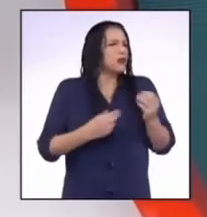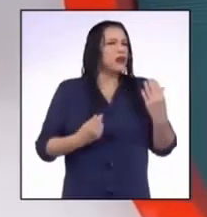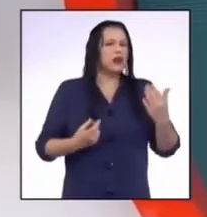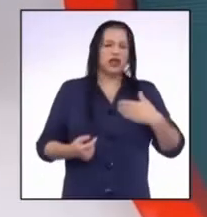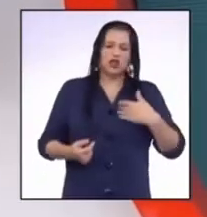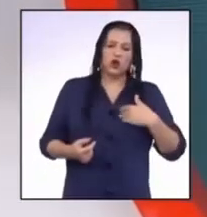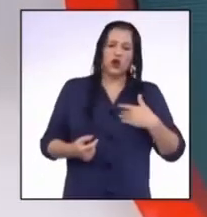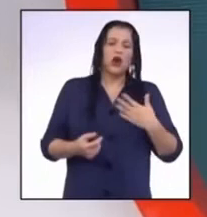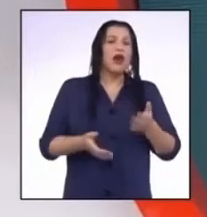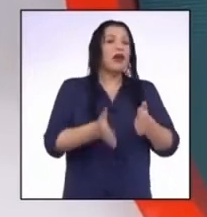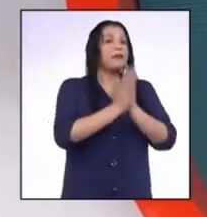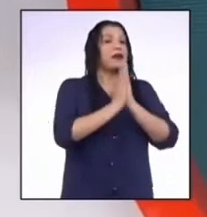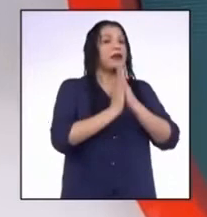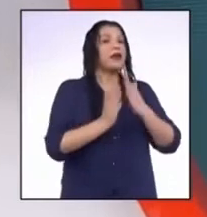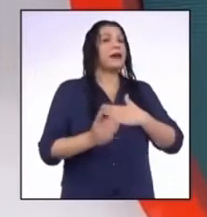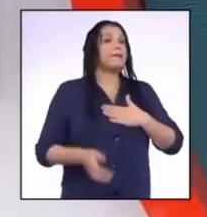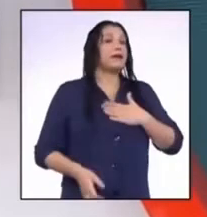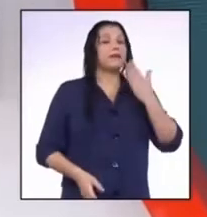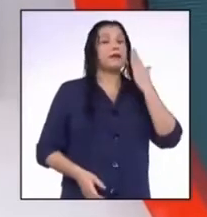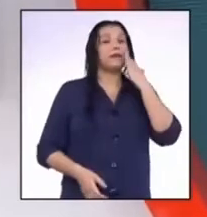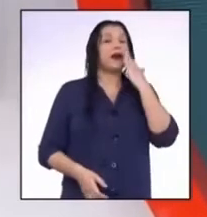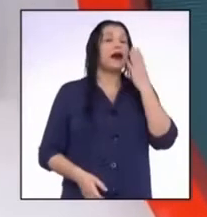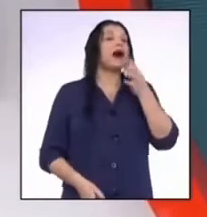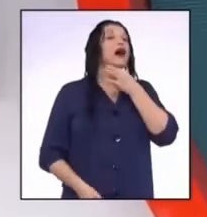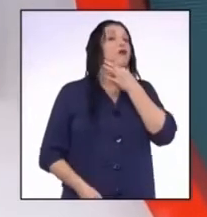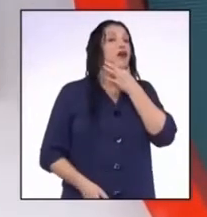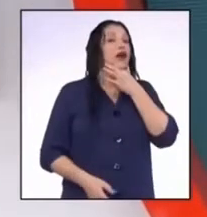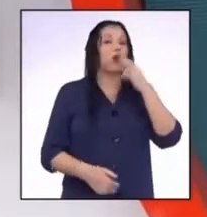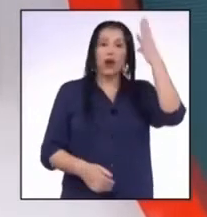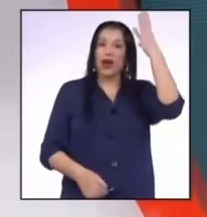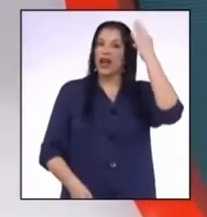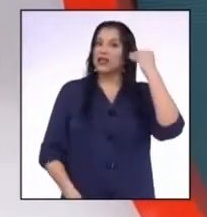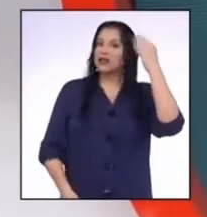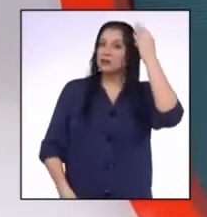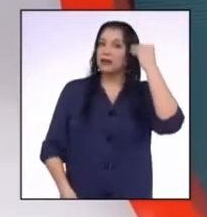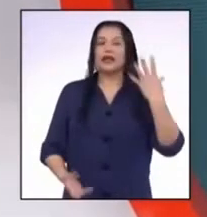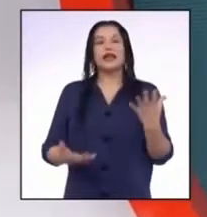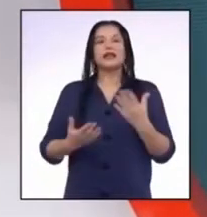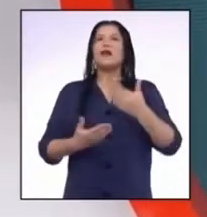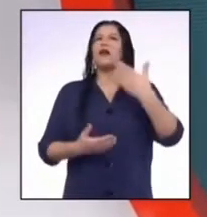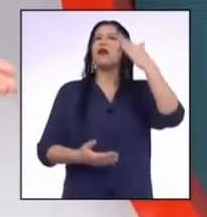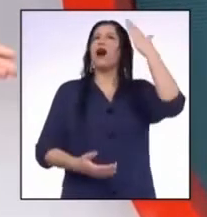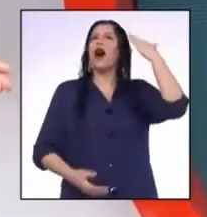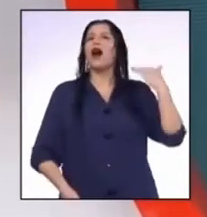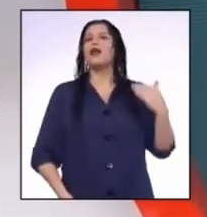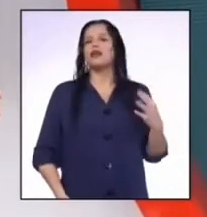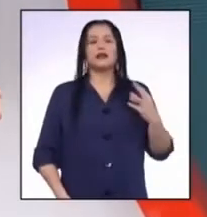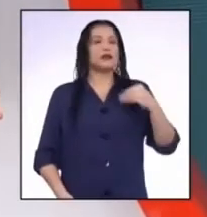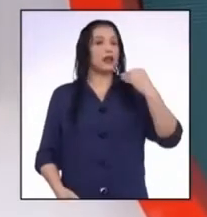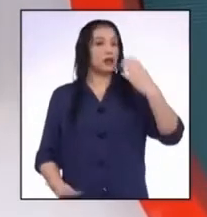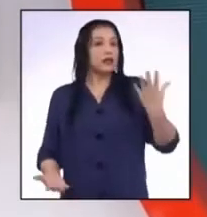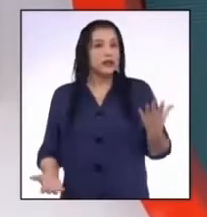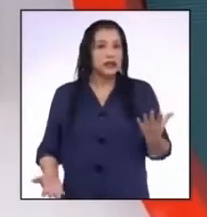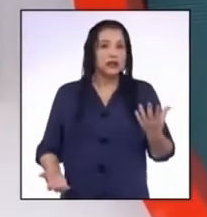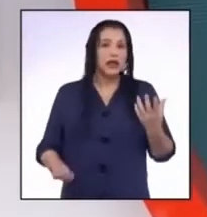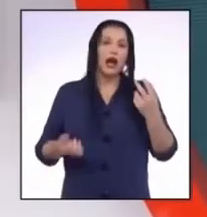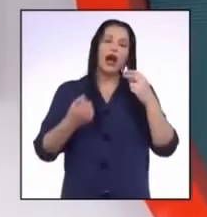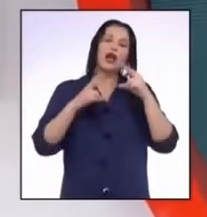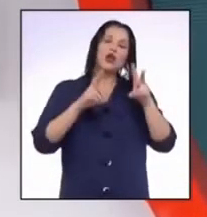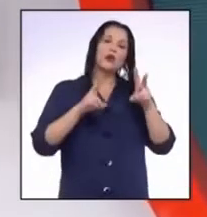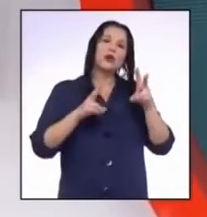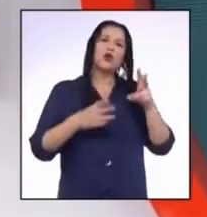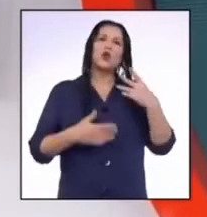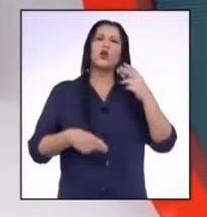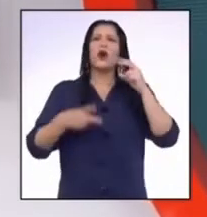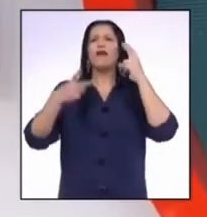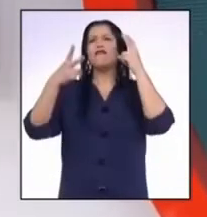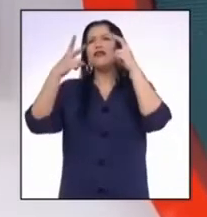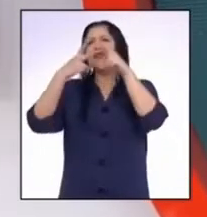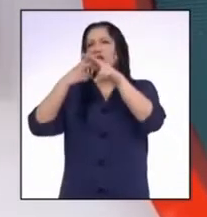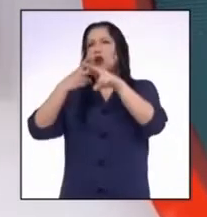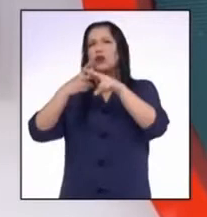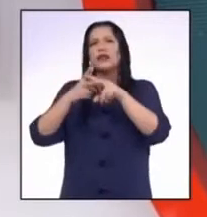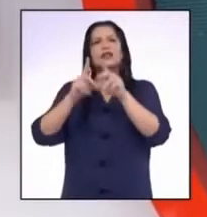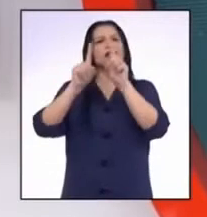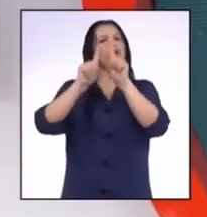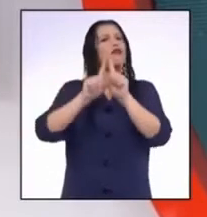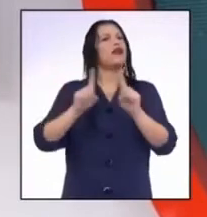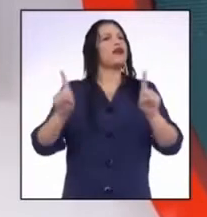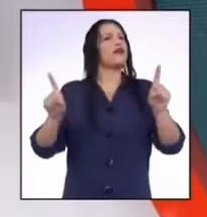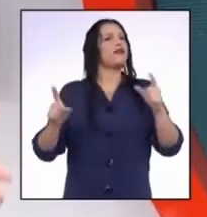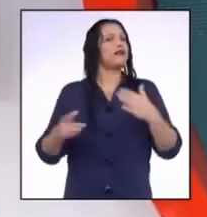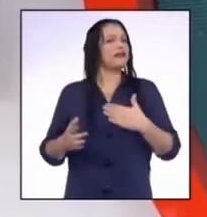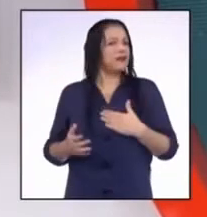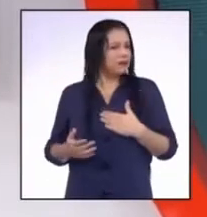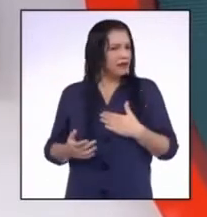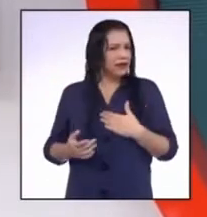a mi abuela y a mi mamá que me cuenten su experiencia de cuando fueron adolescentes. Y me di cuenta que sus visiones son completamente